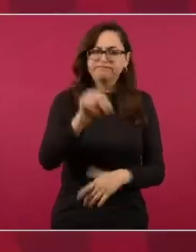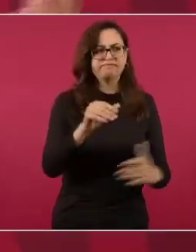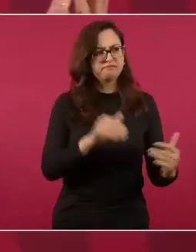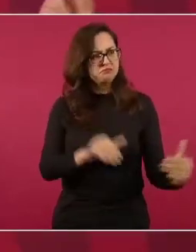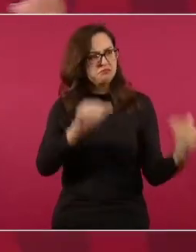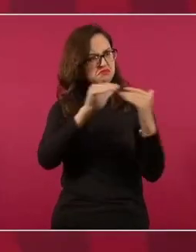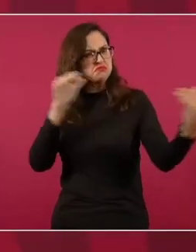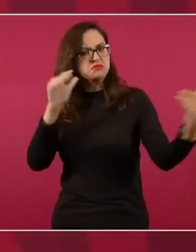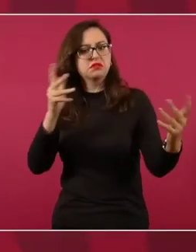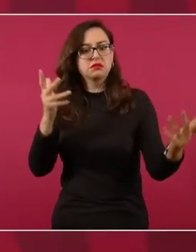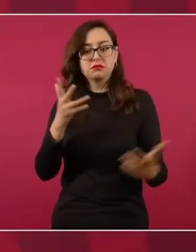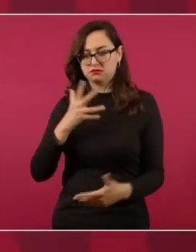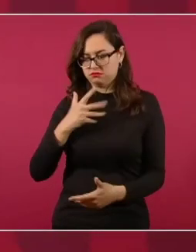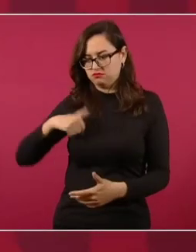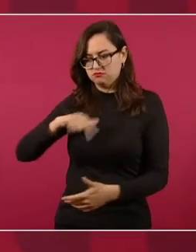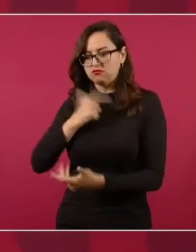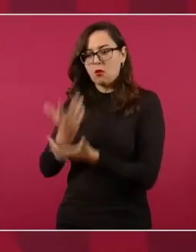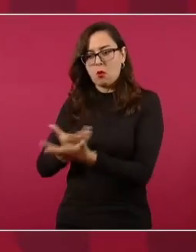Ese es un proyecto.